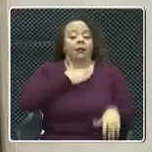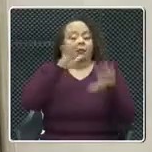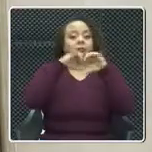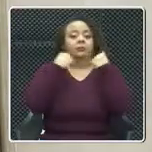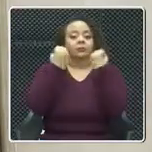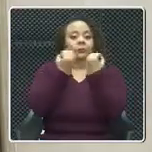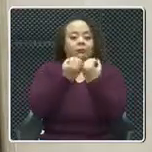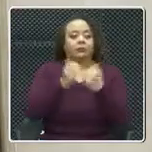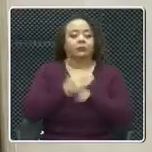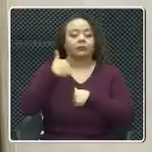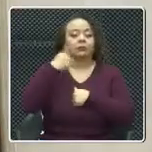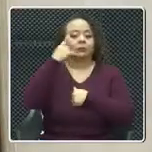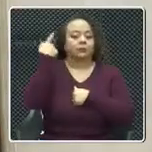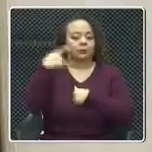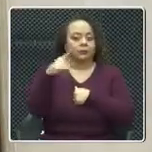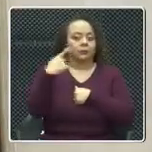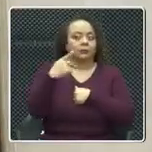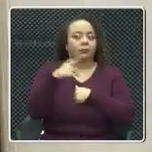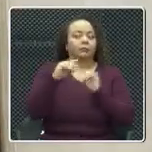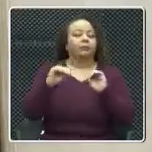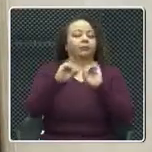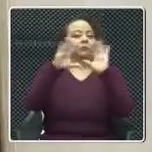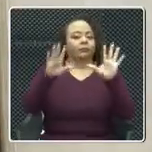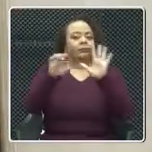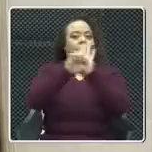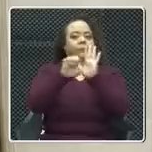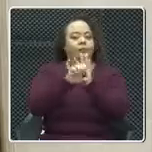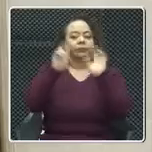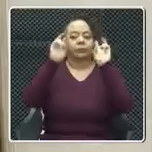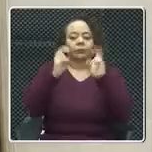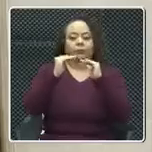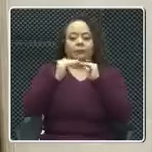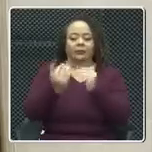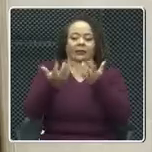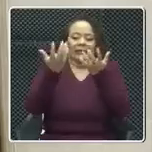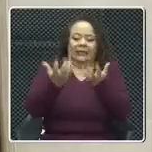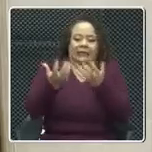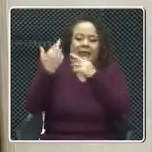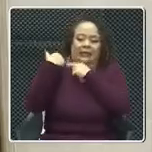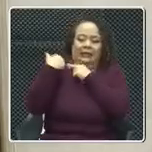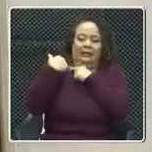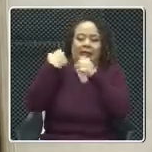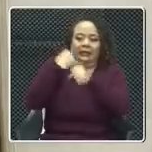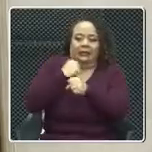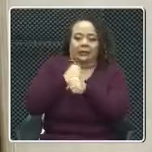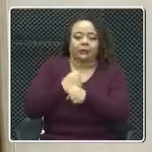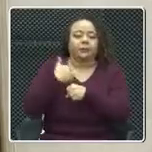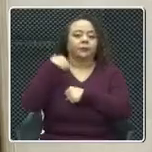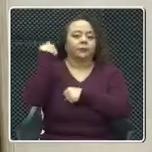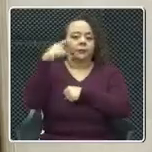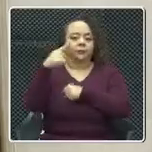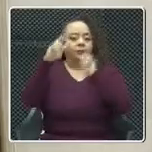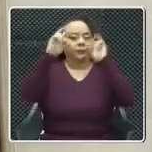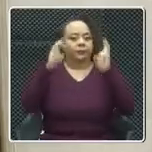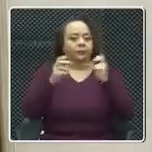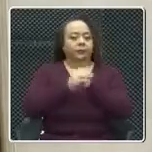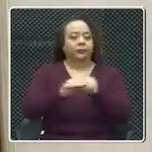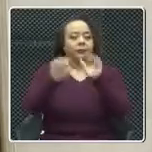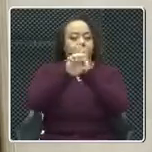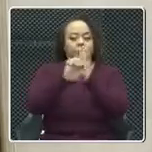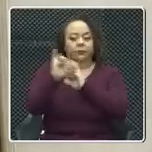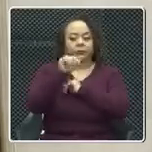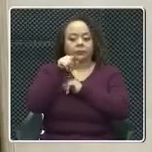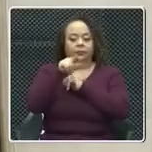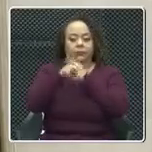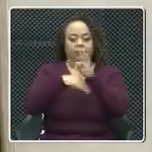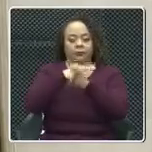organización hay un riesgo inminente, por ejemplo, de temas de sobrecarga, ¿verdad? O hay un riesgo inminente de temas, por ejemplo, como este